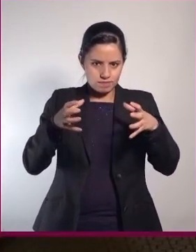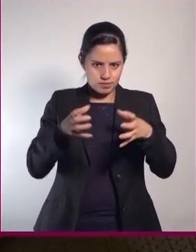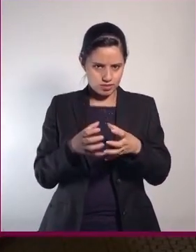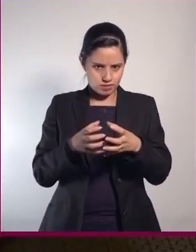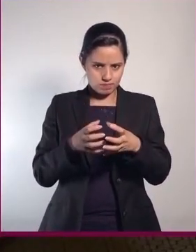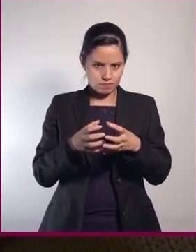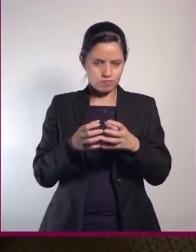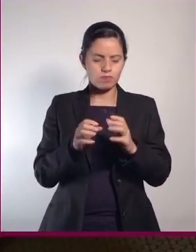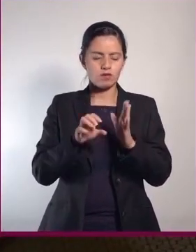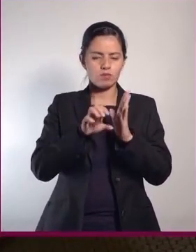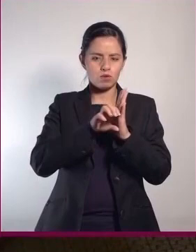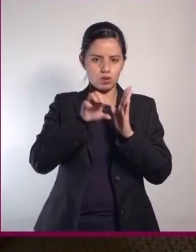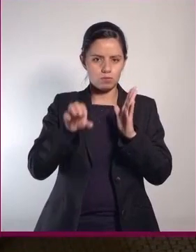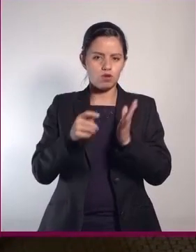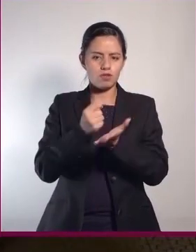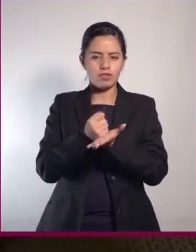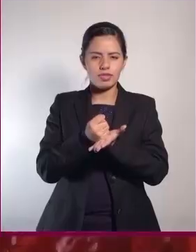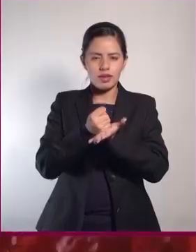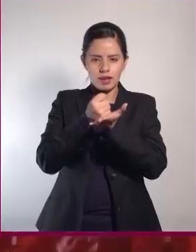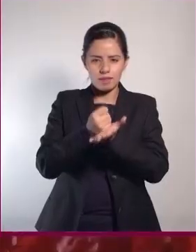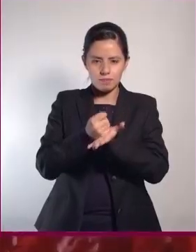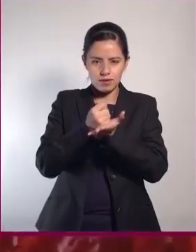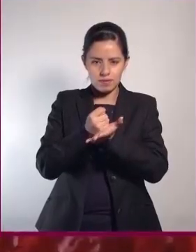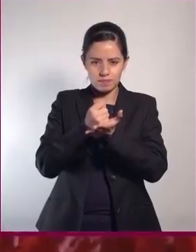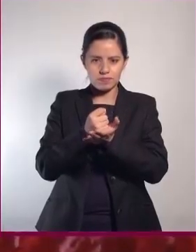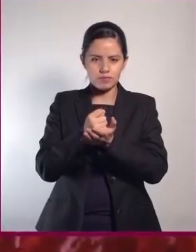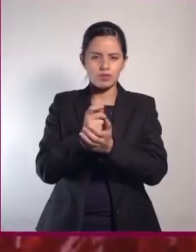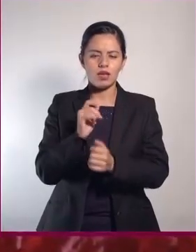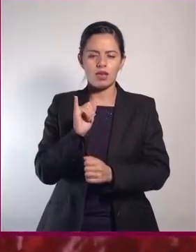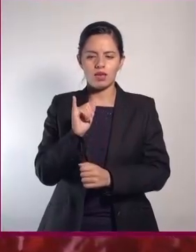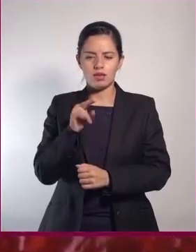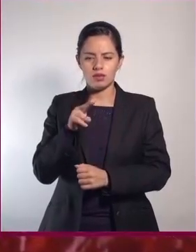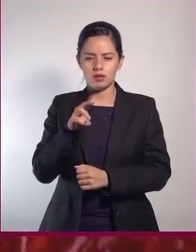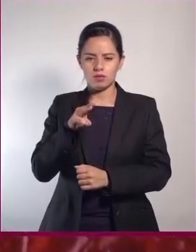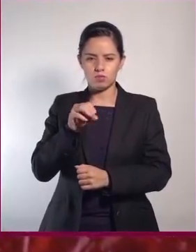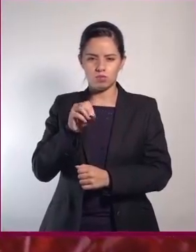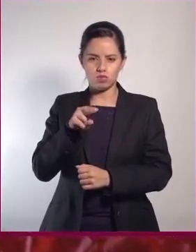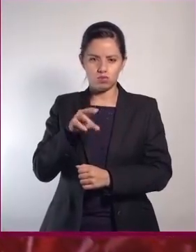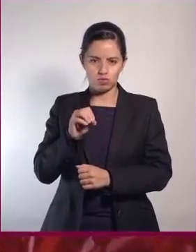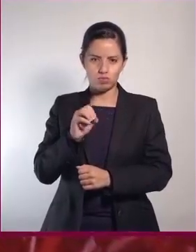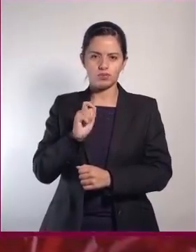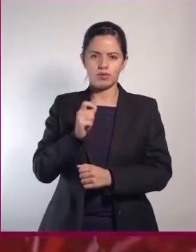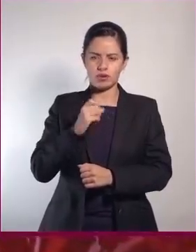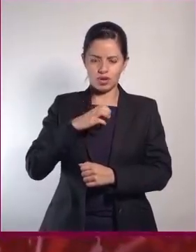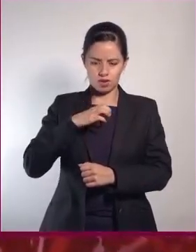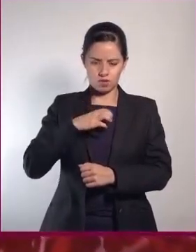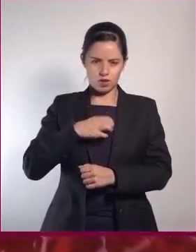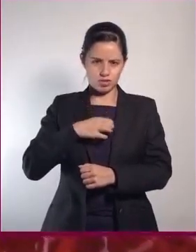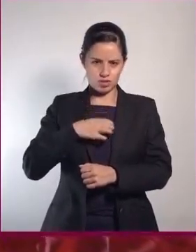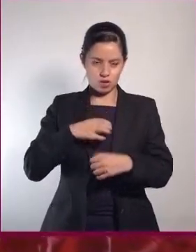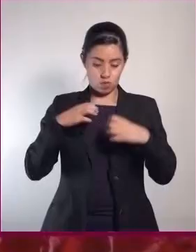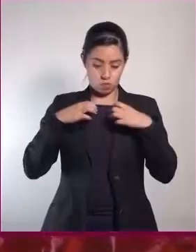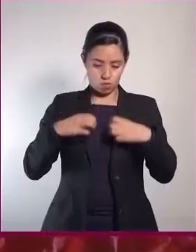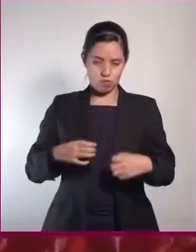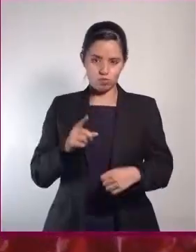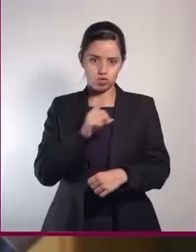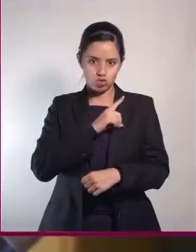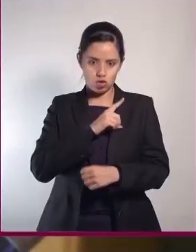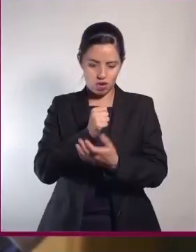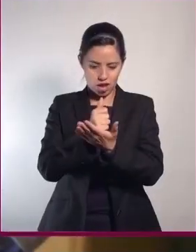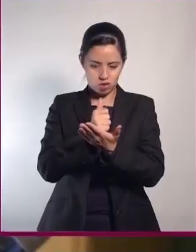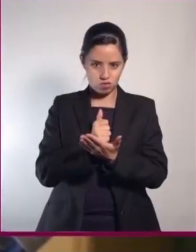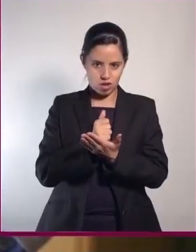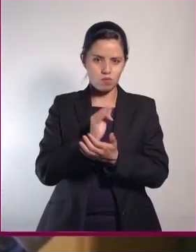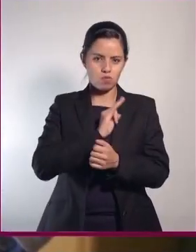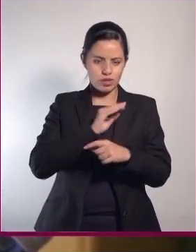terapia blanco y existe la inmunoterapia, en la cual hace que nuestras propias defensas ataquen al cáncer. Entonces, hay muchos tipos Y